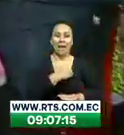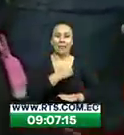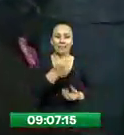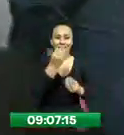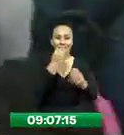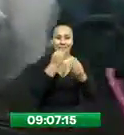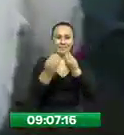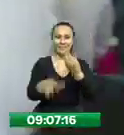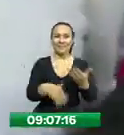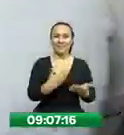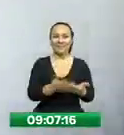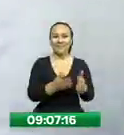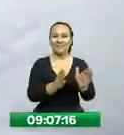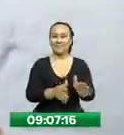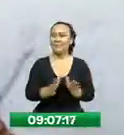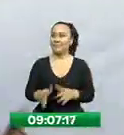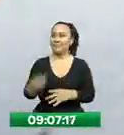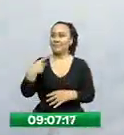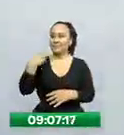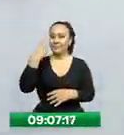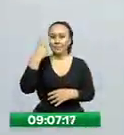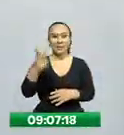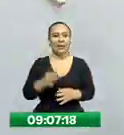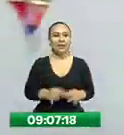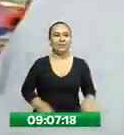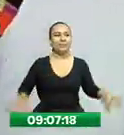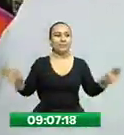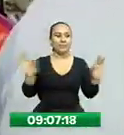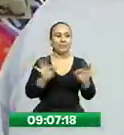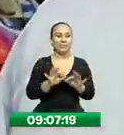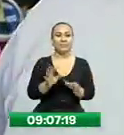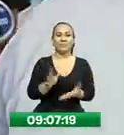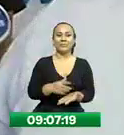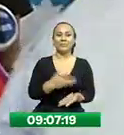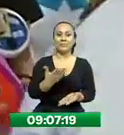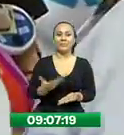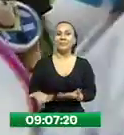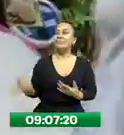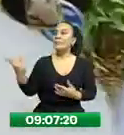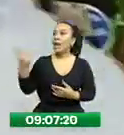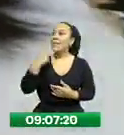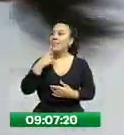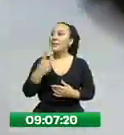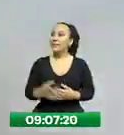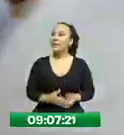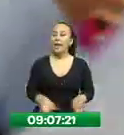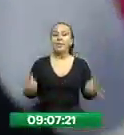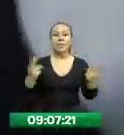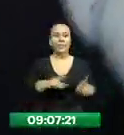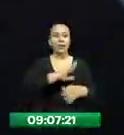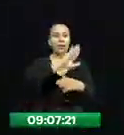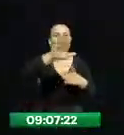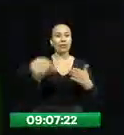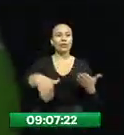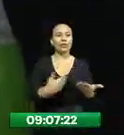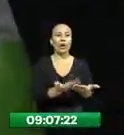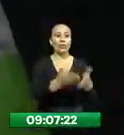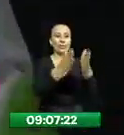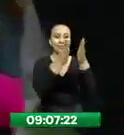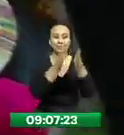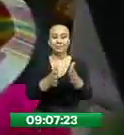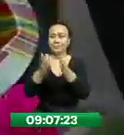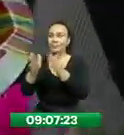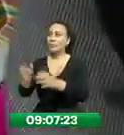carbohidratos, proteínas, grasas, que influyen en el desarrollo intelectual del recién nacido, así como también de todo lo que compone